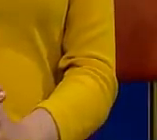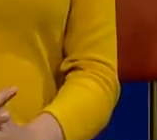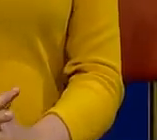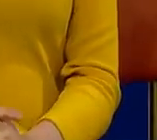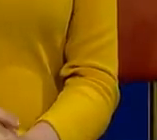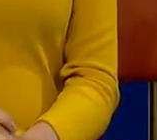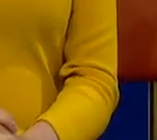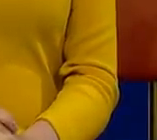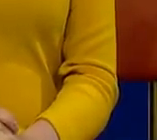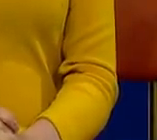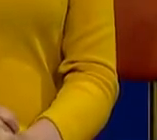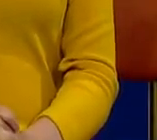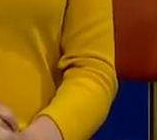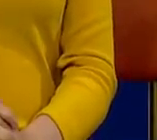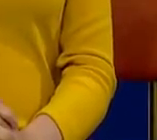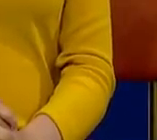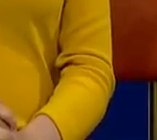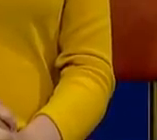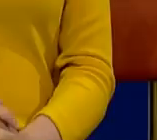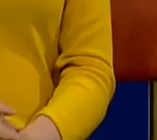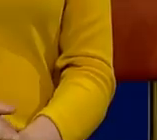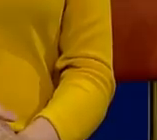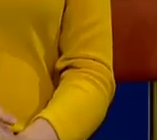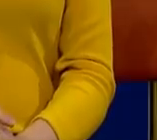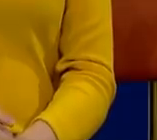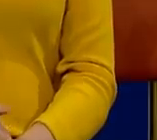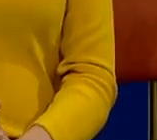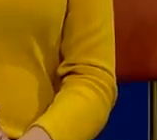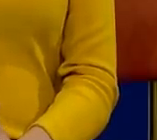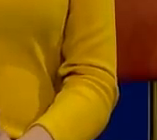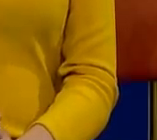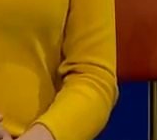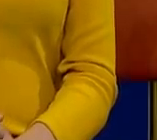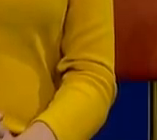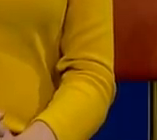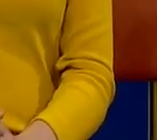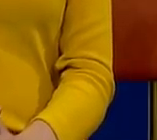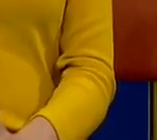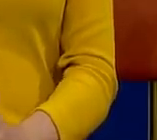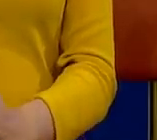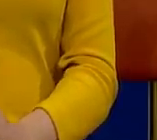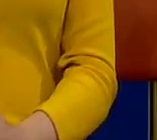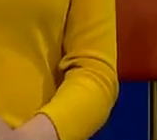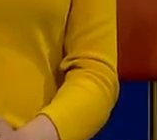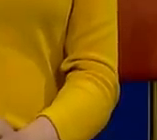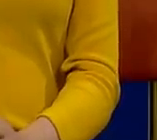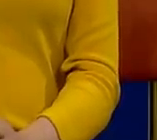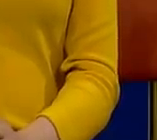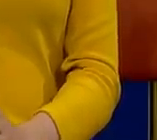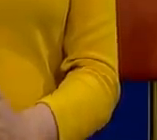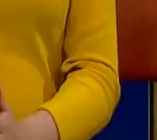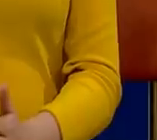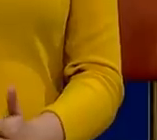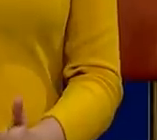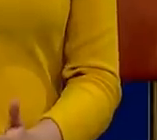días, bienvenidos a su noticiero de la comunidad de 24 horas. Los saludamos en este lunes 1 de junio de 2020, día en el que se